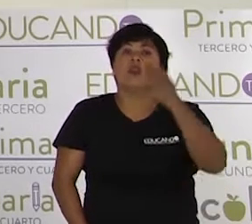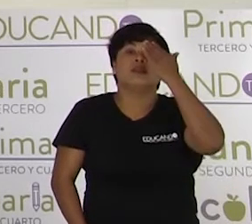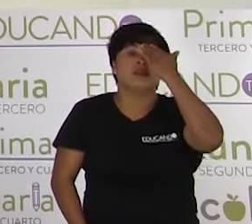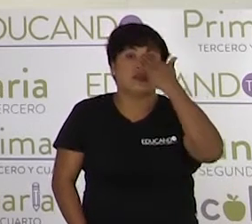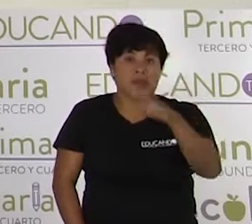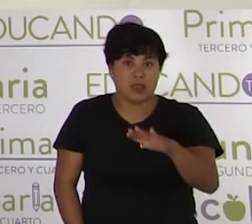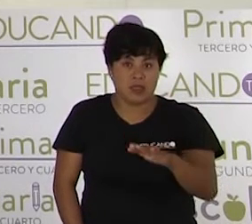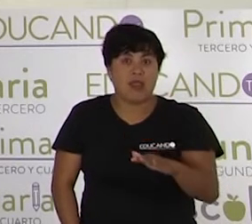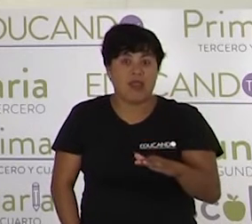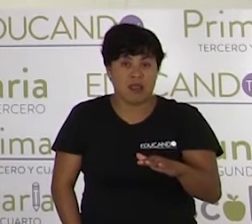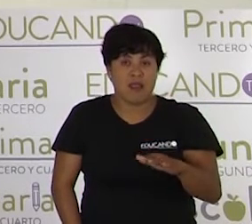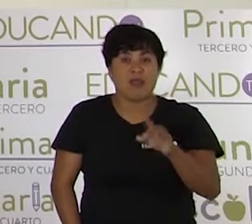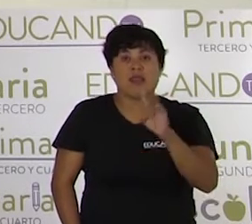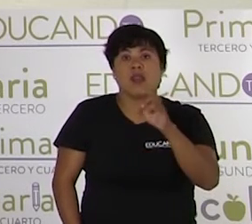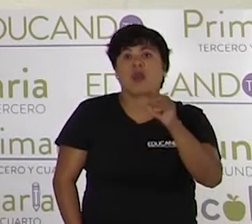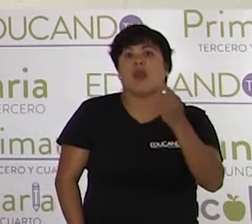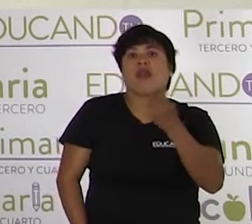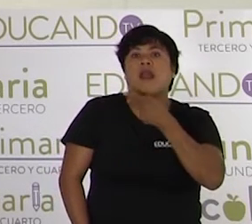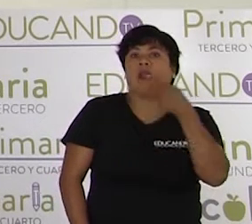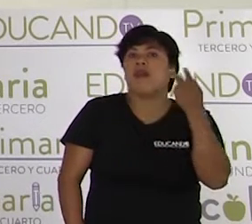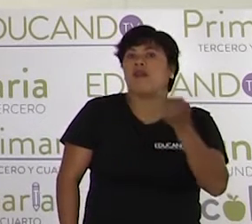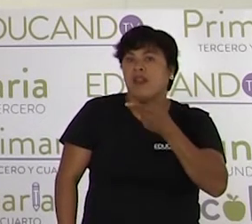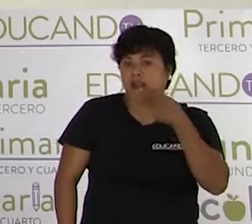sabía de lo que hablaba.